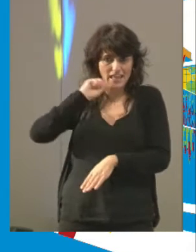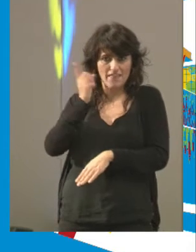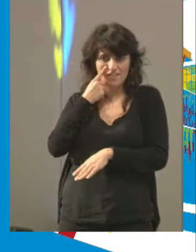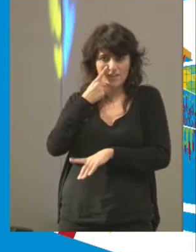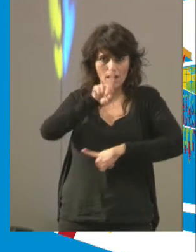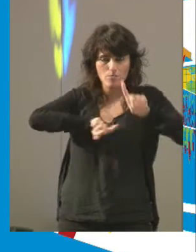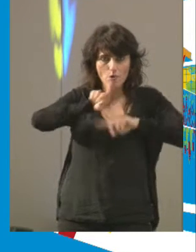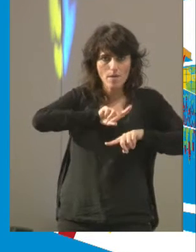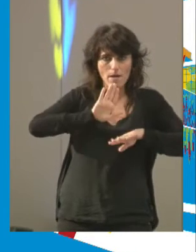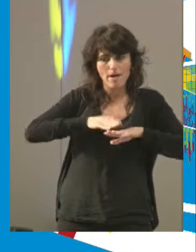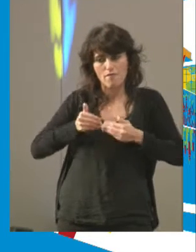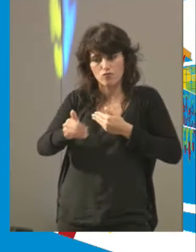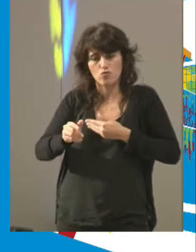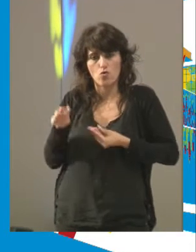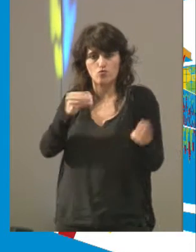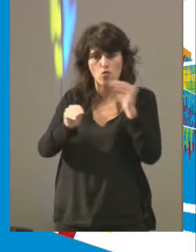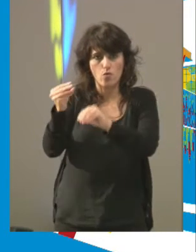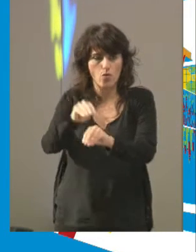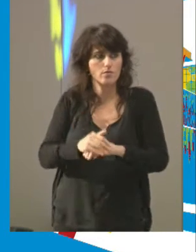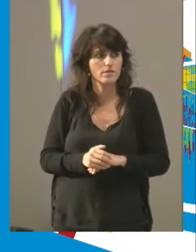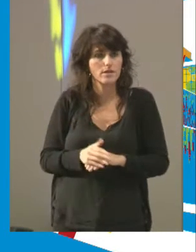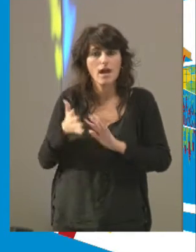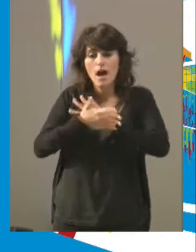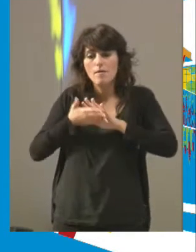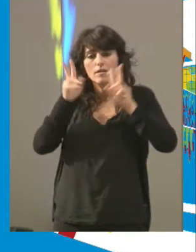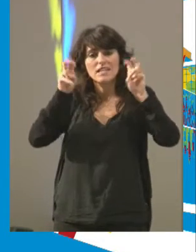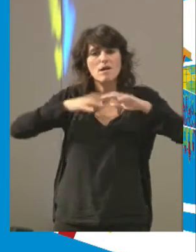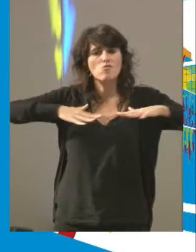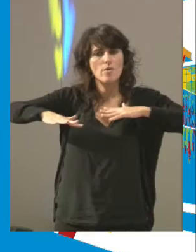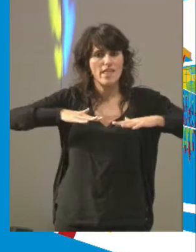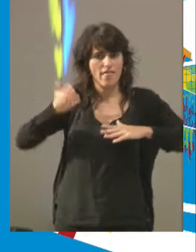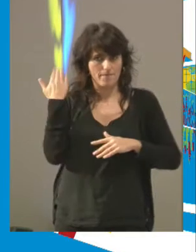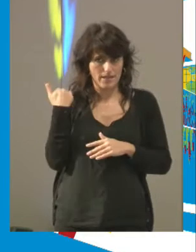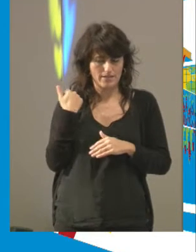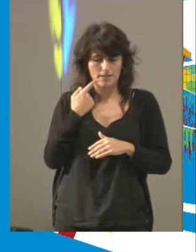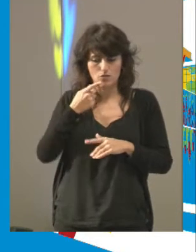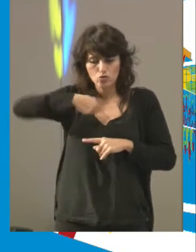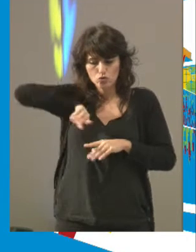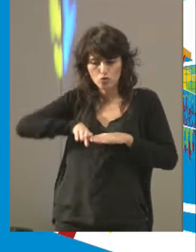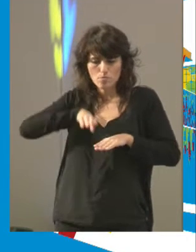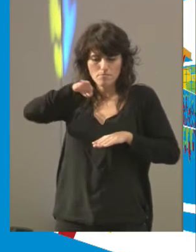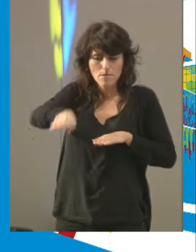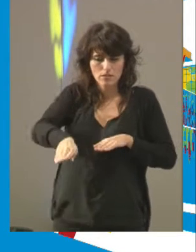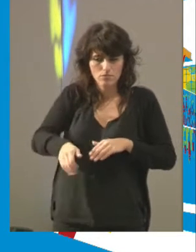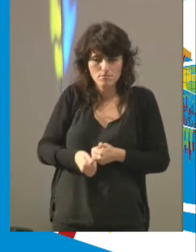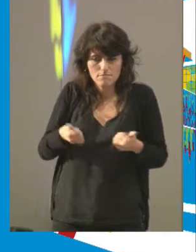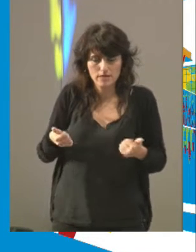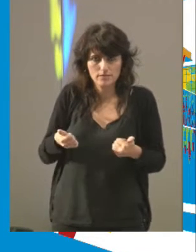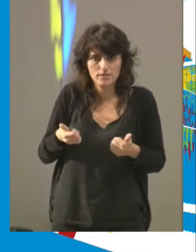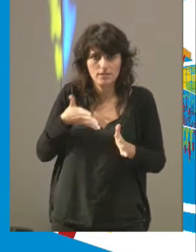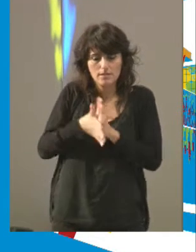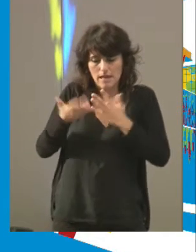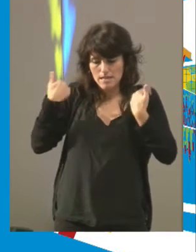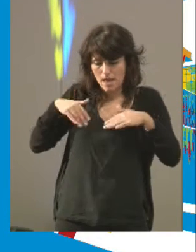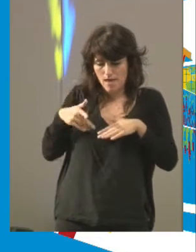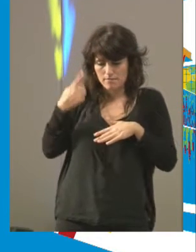solución. Hablábamos del tema de movilidad. Nosotros estamos trabajando un paso más allá. Es decir, bueno, ya